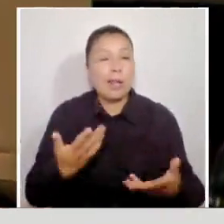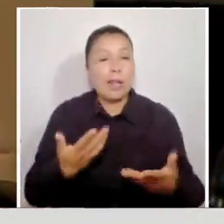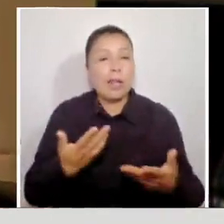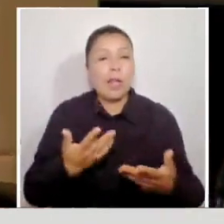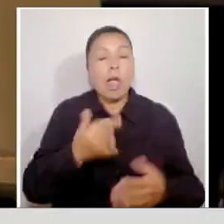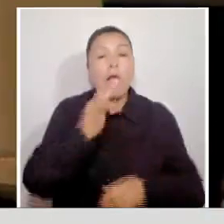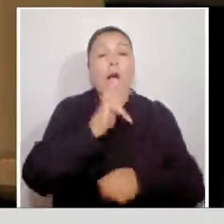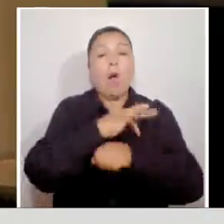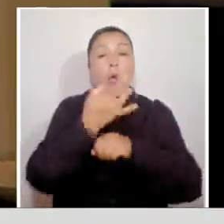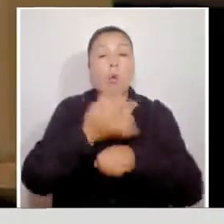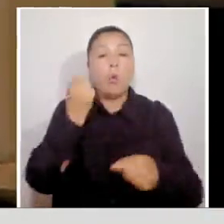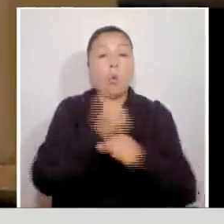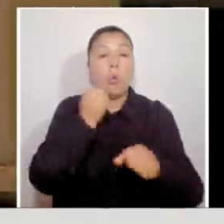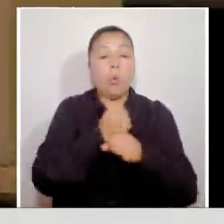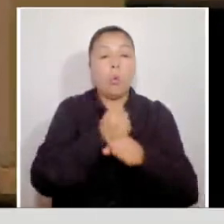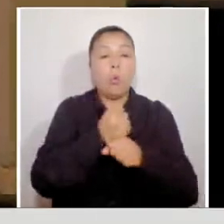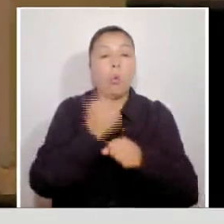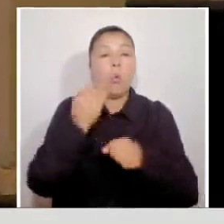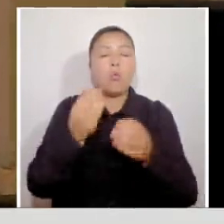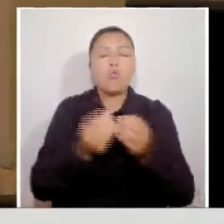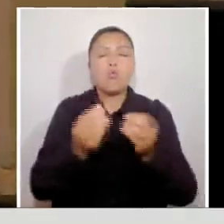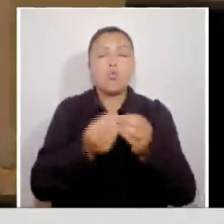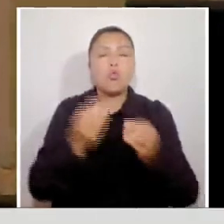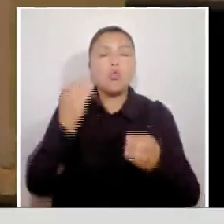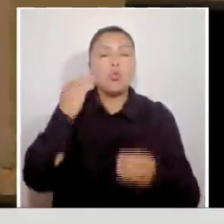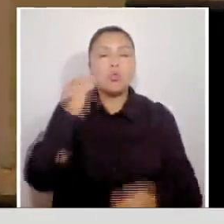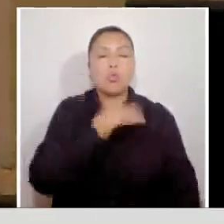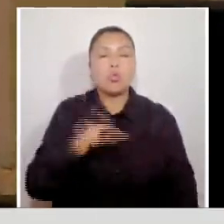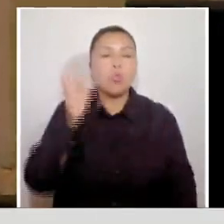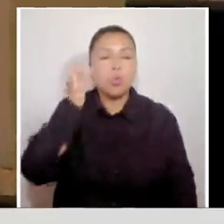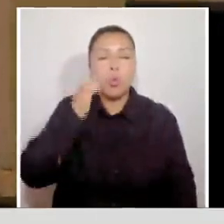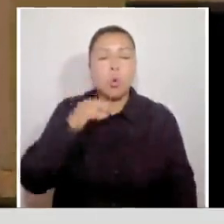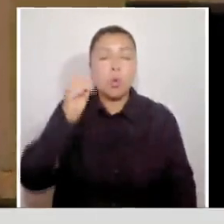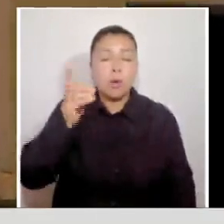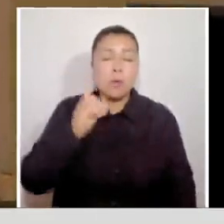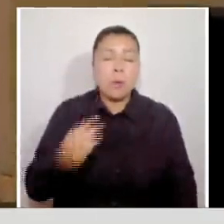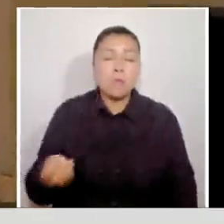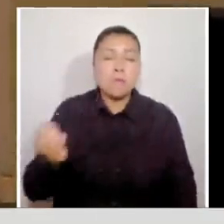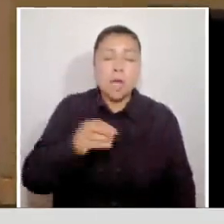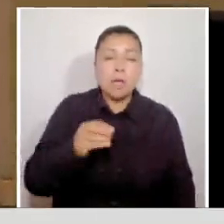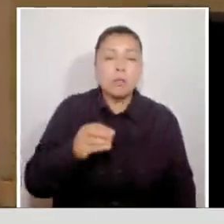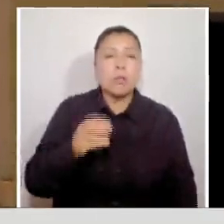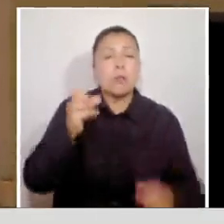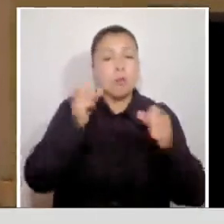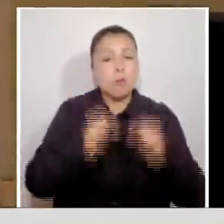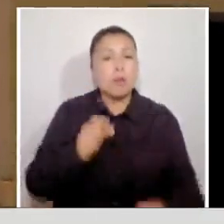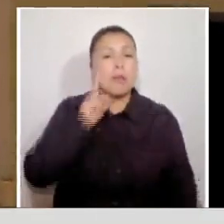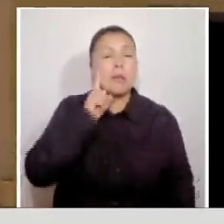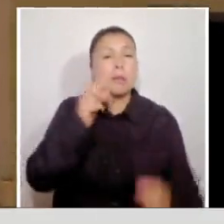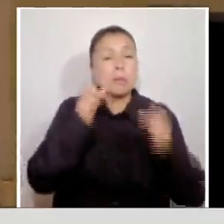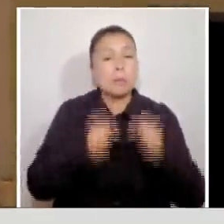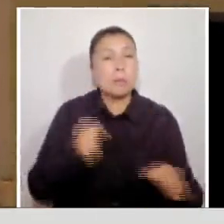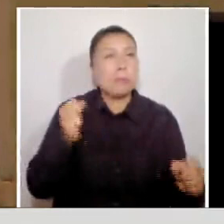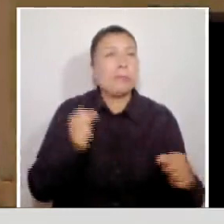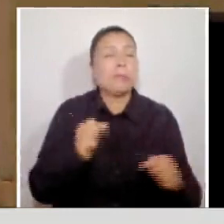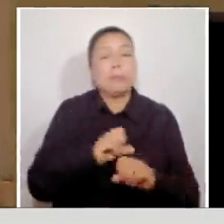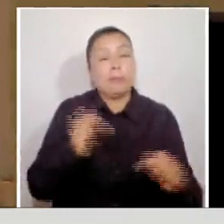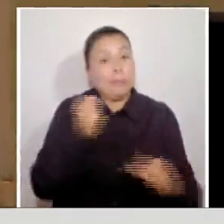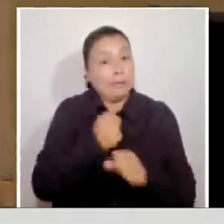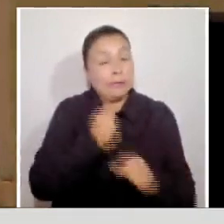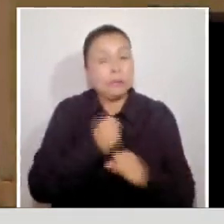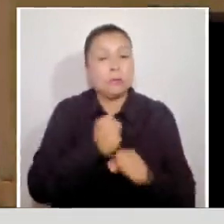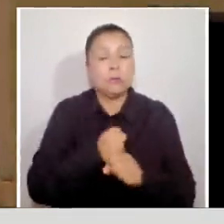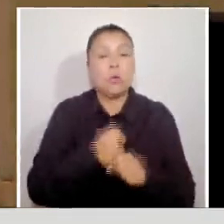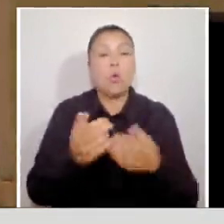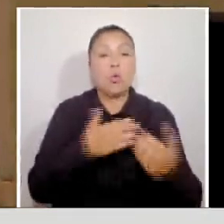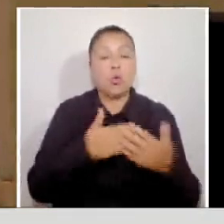trabaja con muchos niños de una discapacidad mucho más mayor que aquellos que puedan tener la posibilidad laboral y donde tienen los